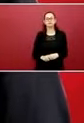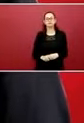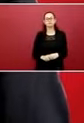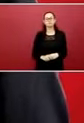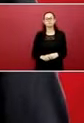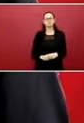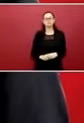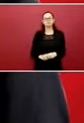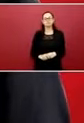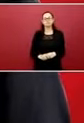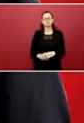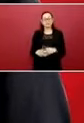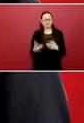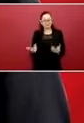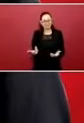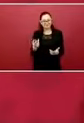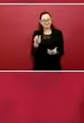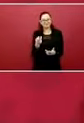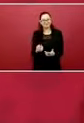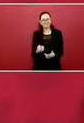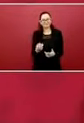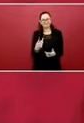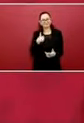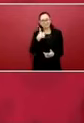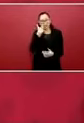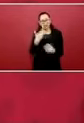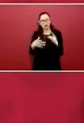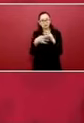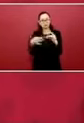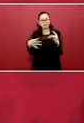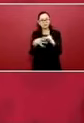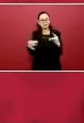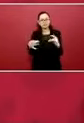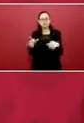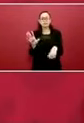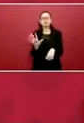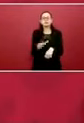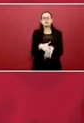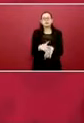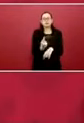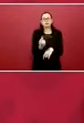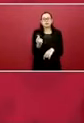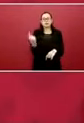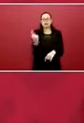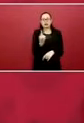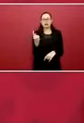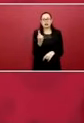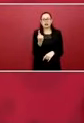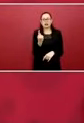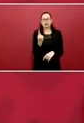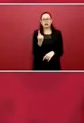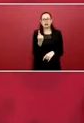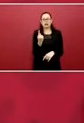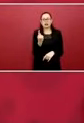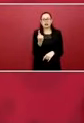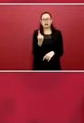explicarles esto, porque también hay protestas,